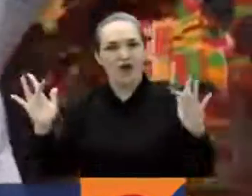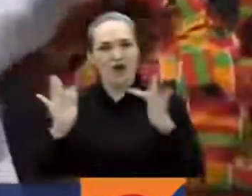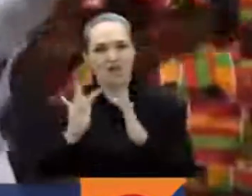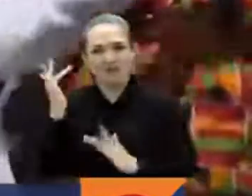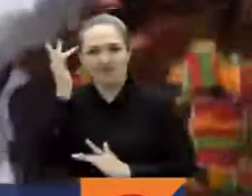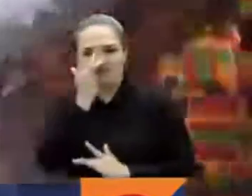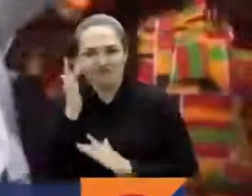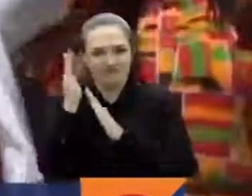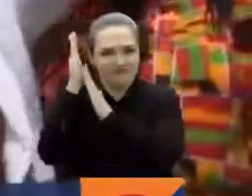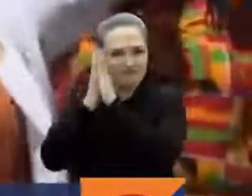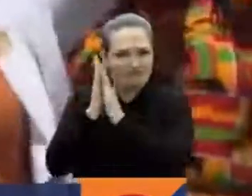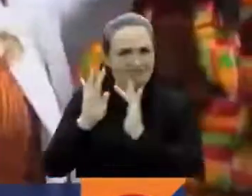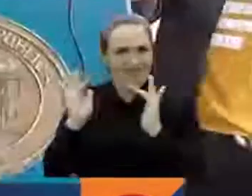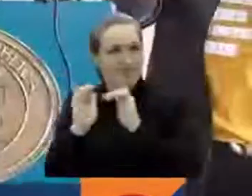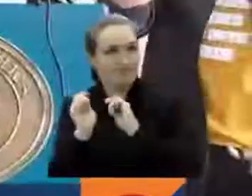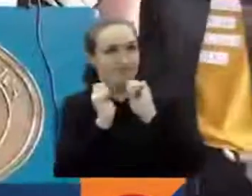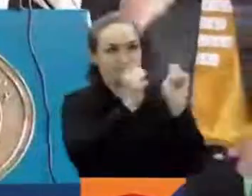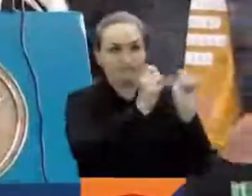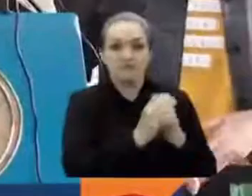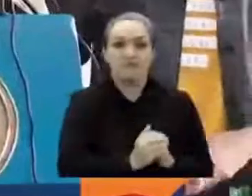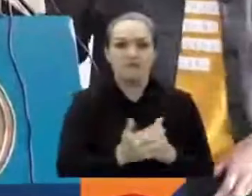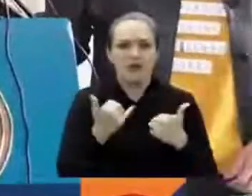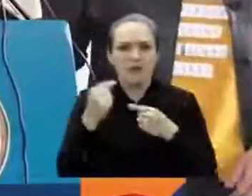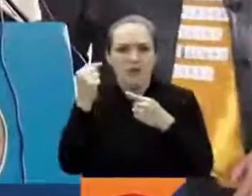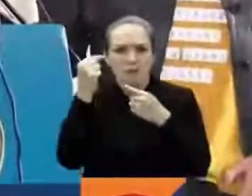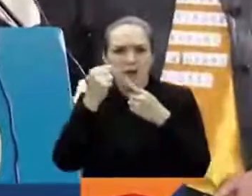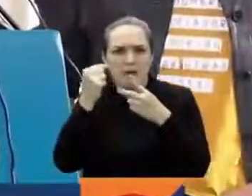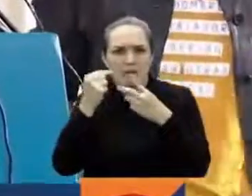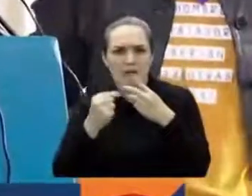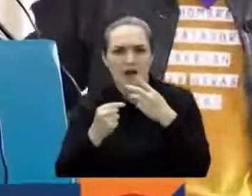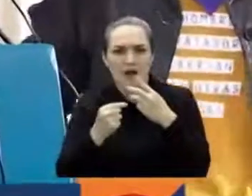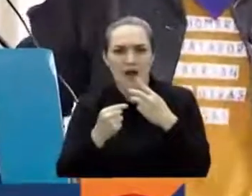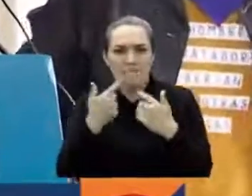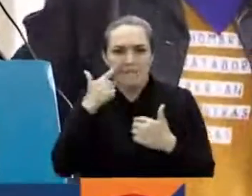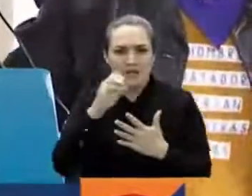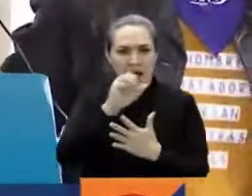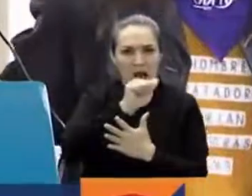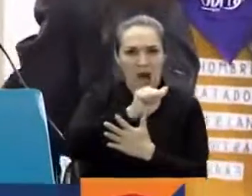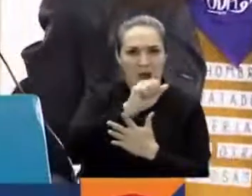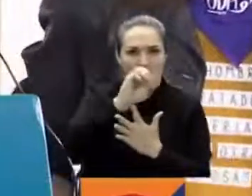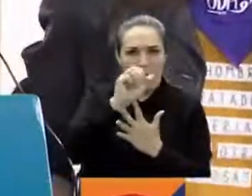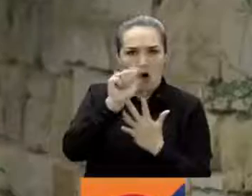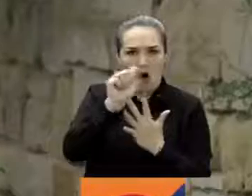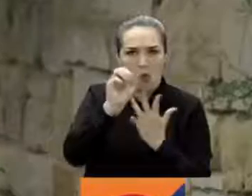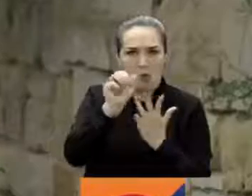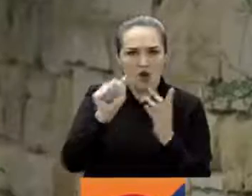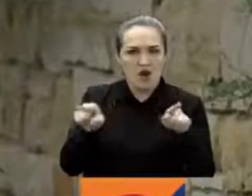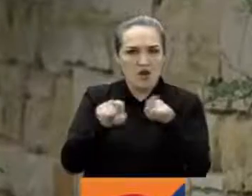mesa continúa el interrogante de si así como la lista de Congreso fue paritaria, el gabinete también lo sea.